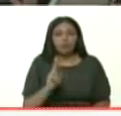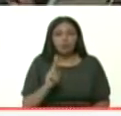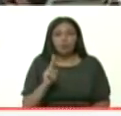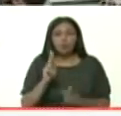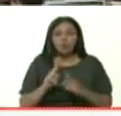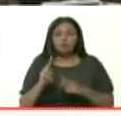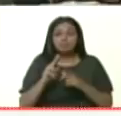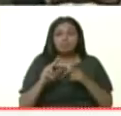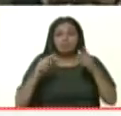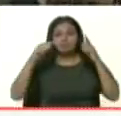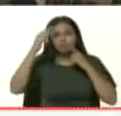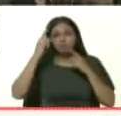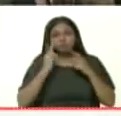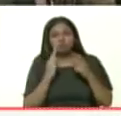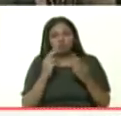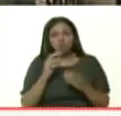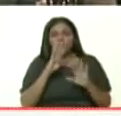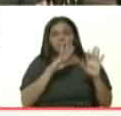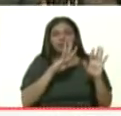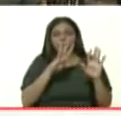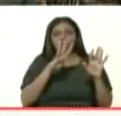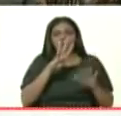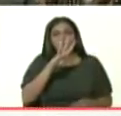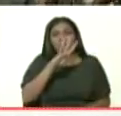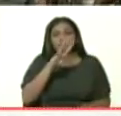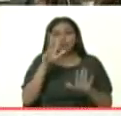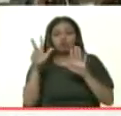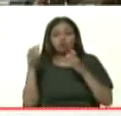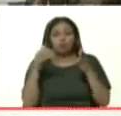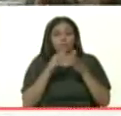unas 48.000 comunidades,